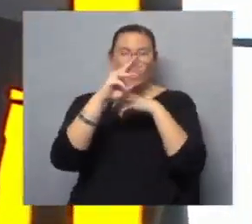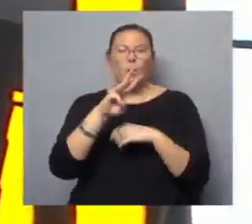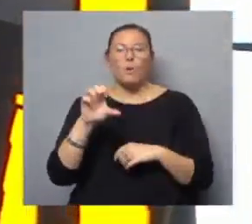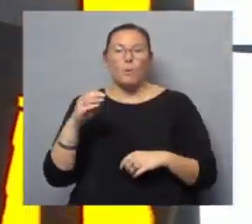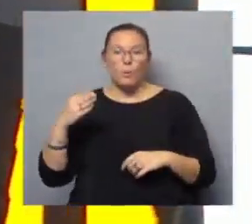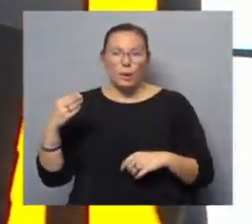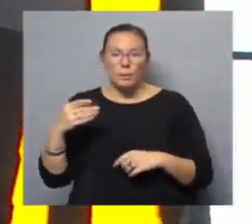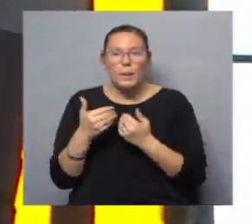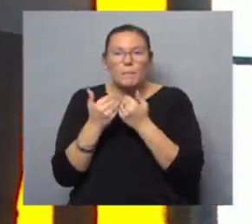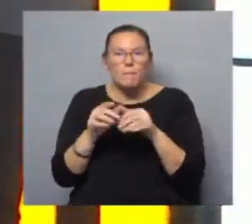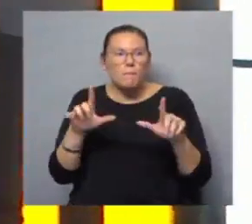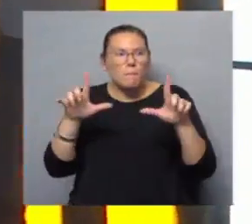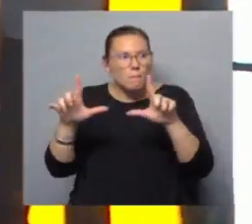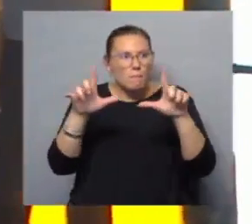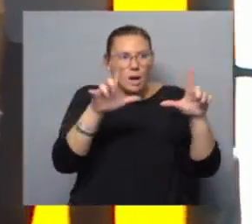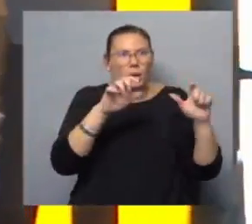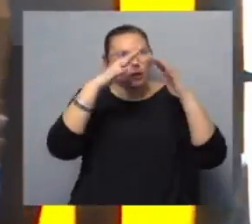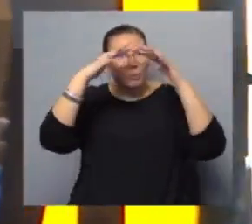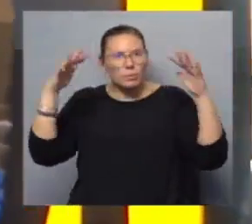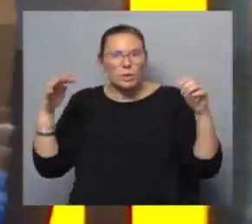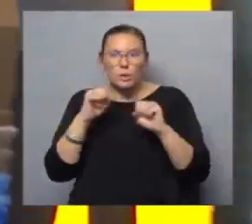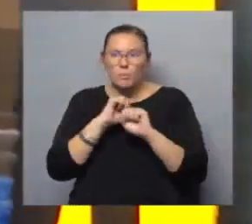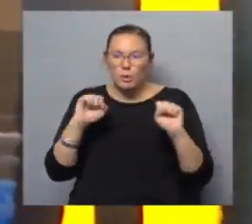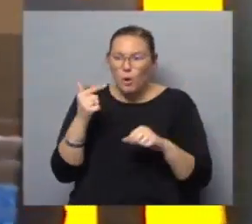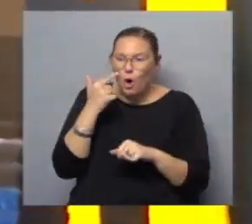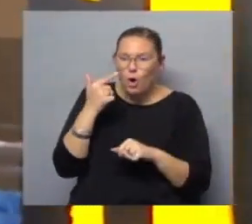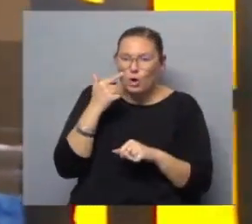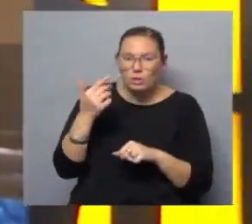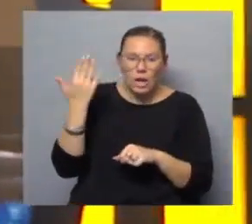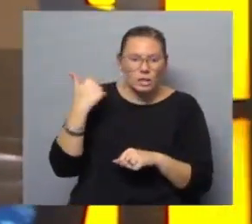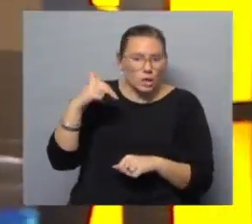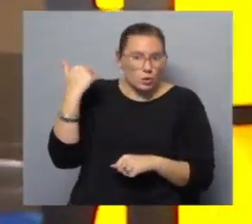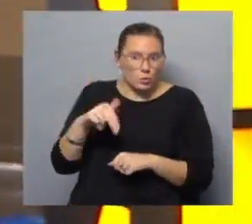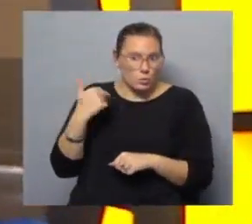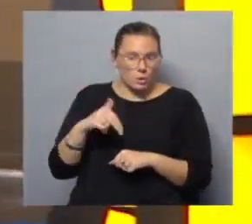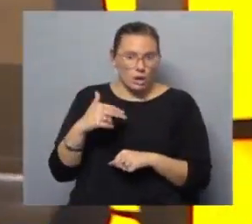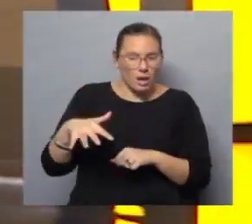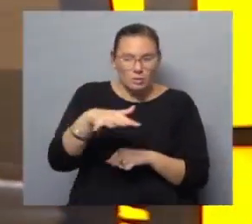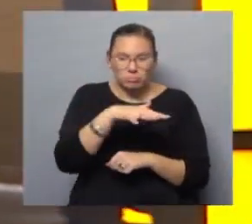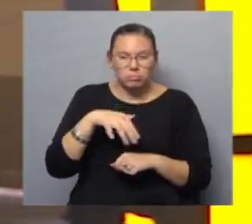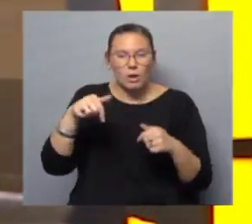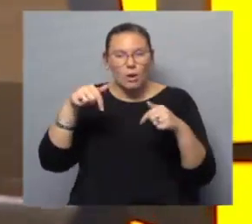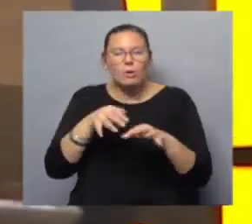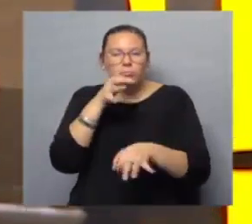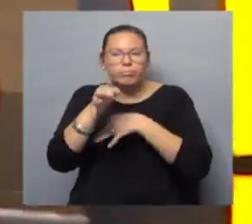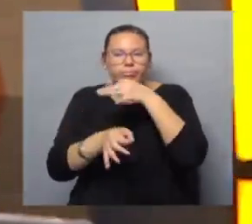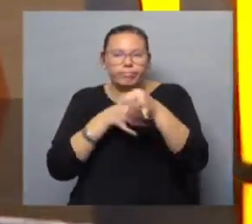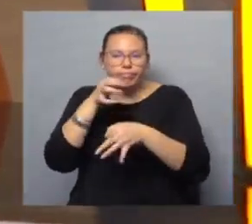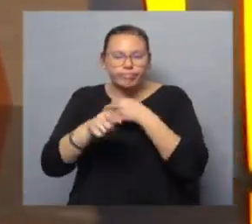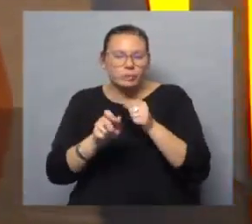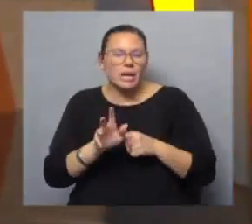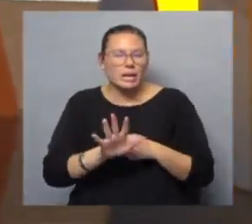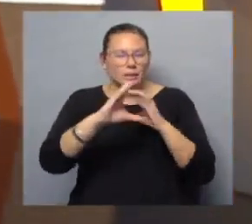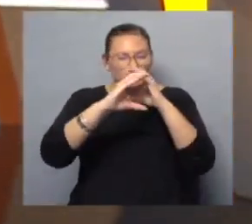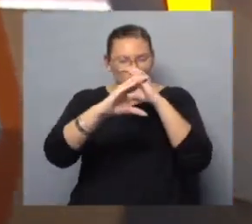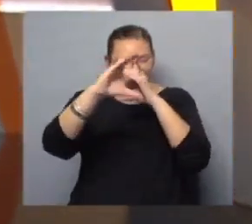comenzó a generar imágenes del universo y llevó nuestra mirada a lugares nunca antes vistos. Hoy vamos a detallar sus características